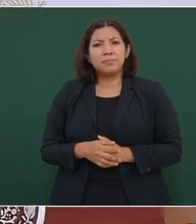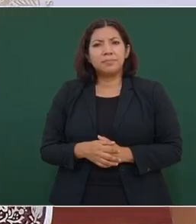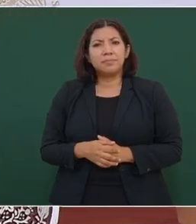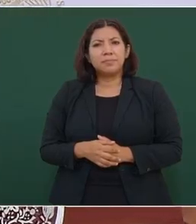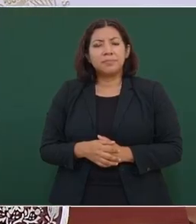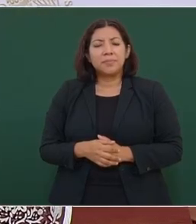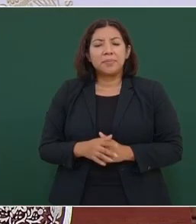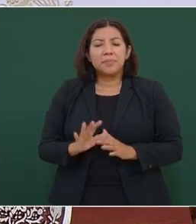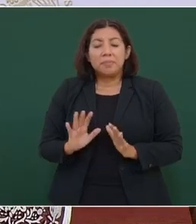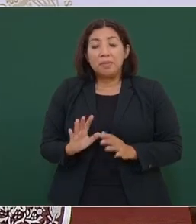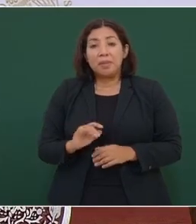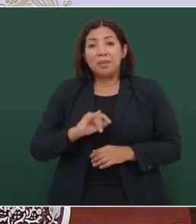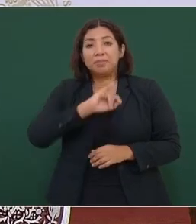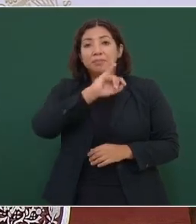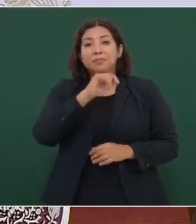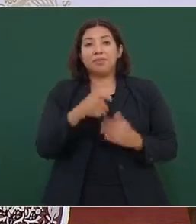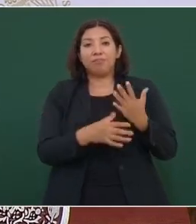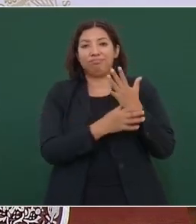Joaquín López Dóriga, que